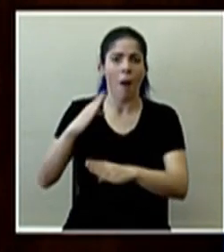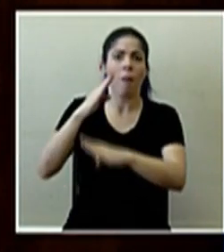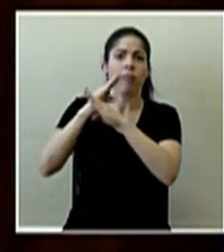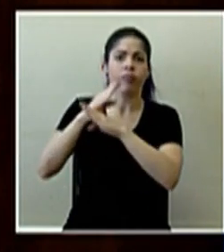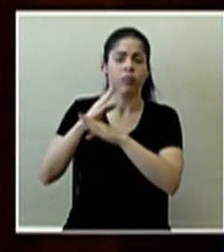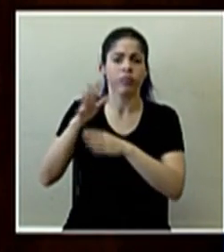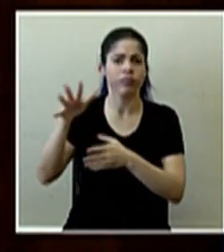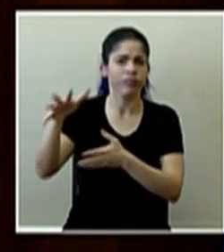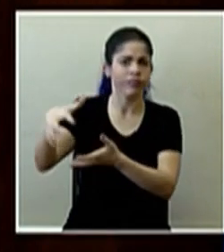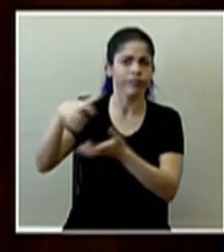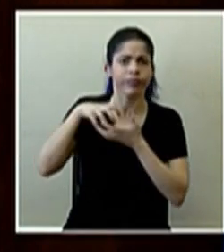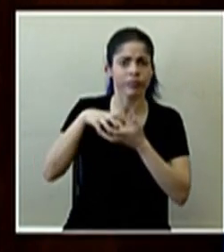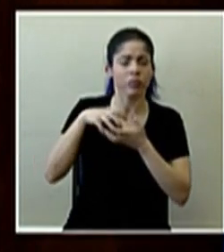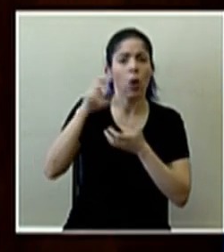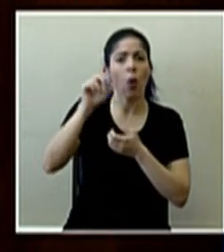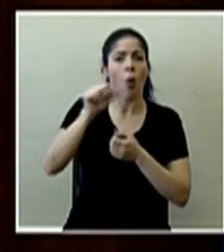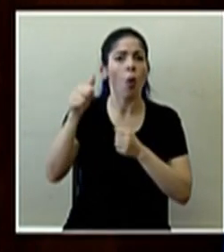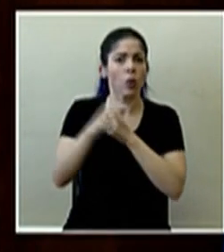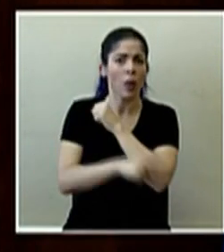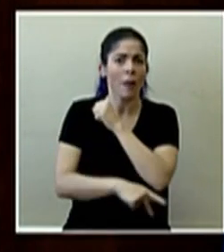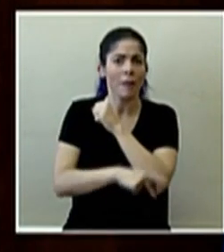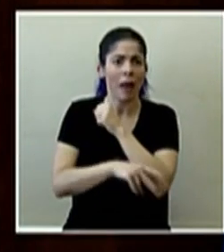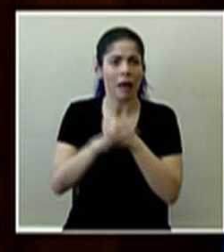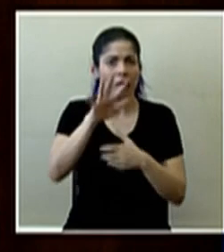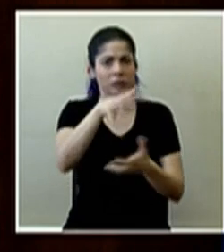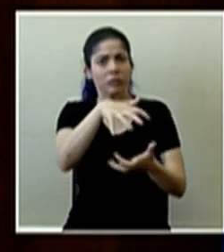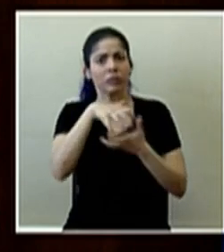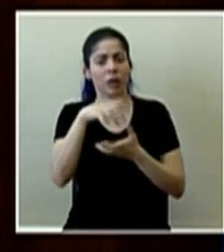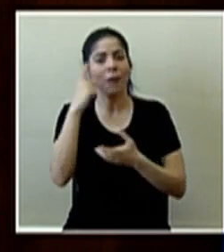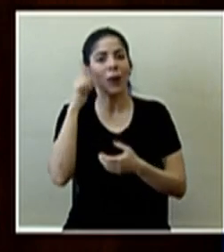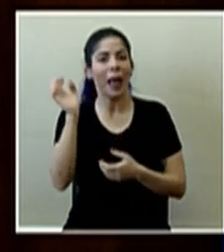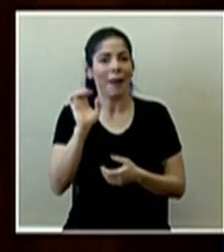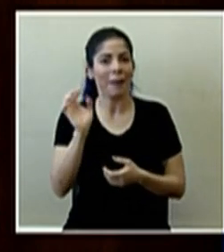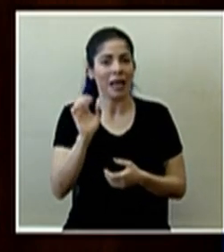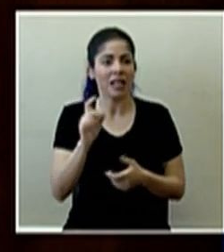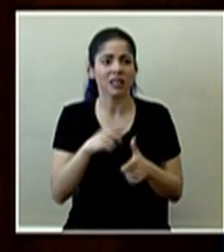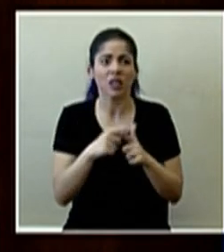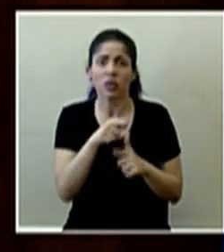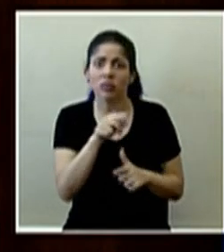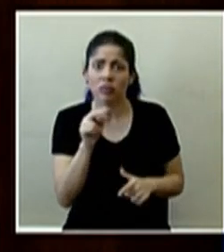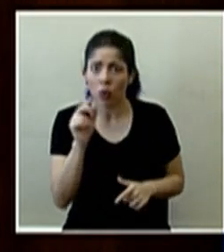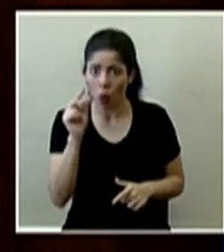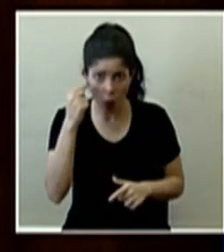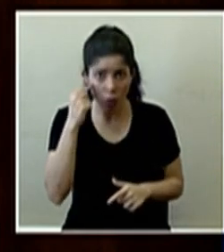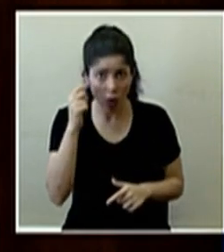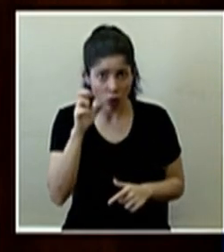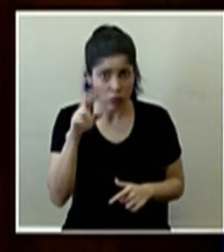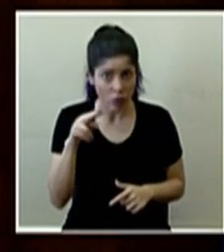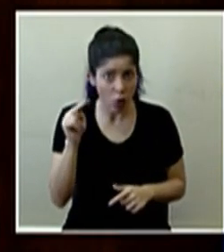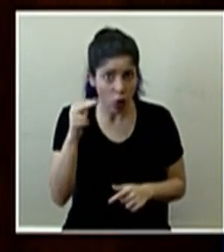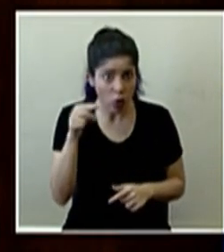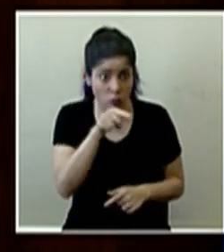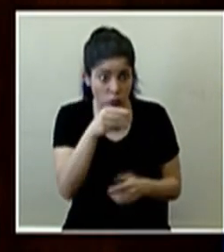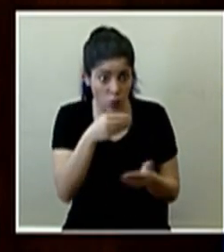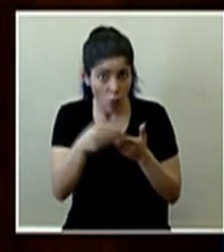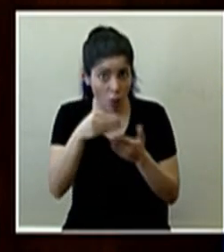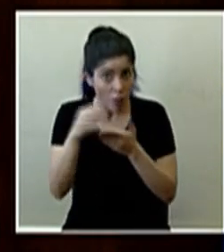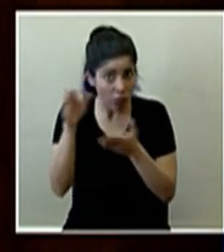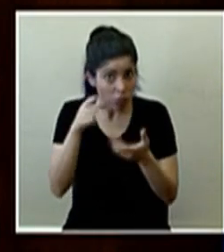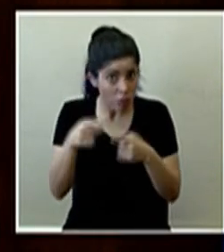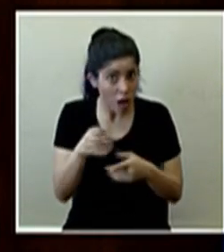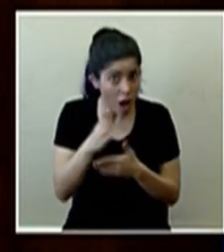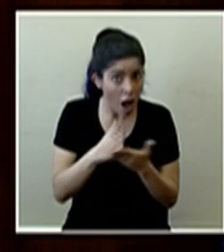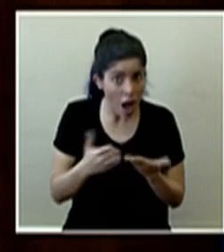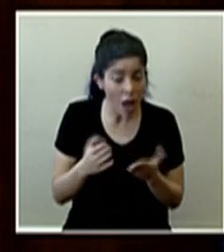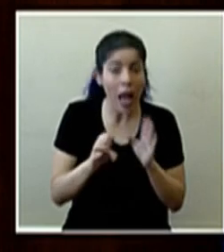decomisadas o simplemente tomadas por países amparándose en la emergencia mundial. ¿Qué noticias tiene el gobierno de Costa Rica sobre las compras que han hecho recientemente?